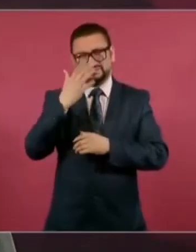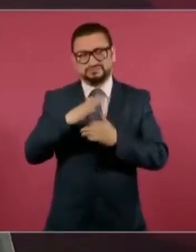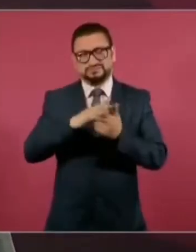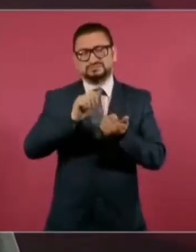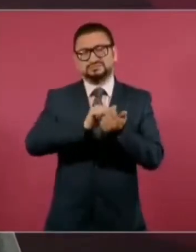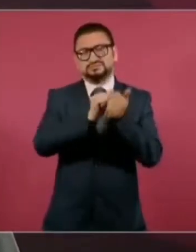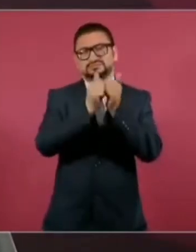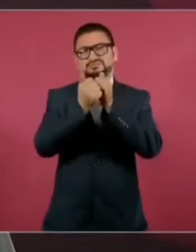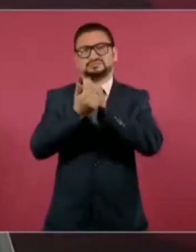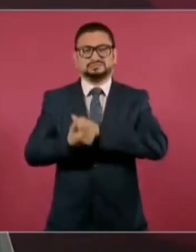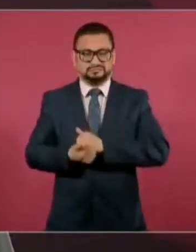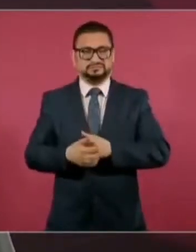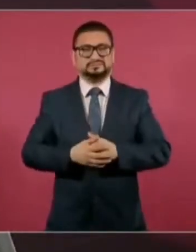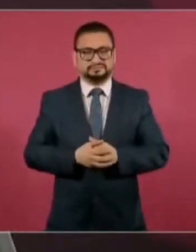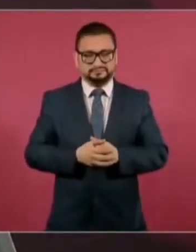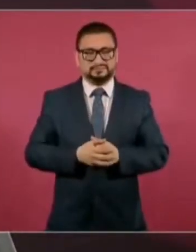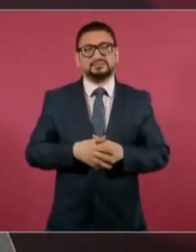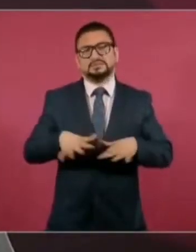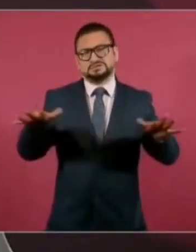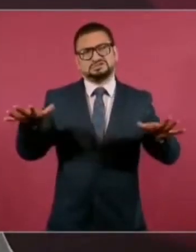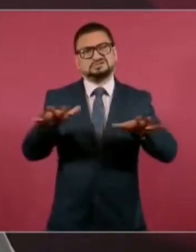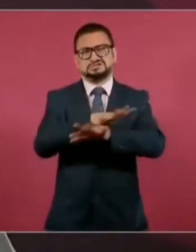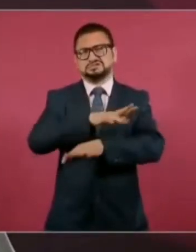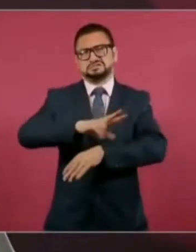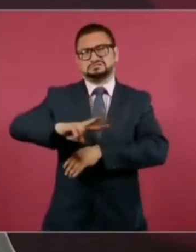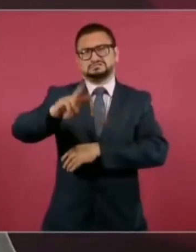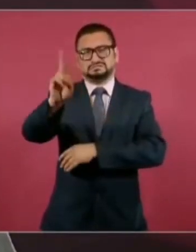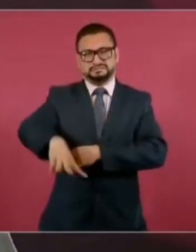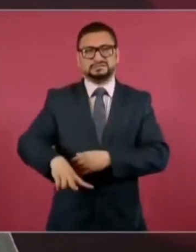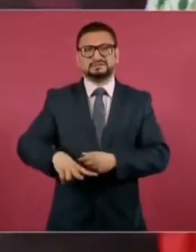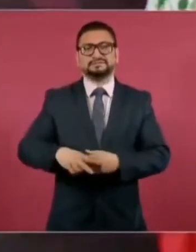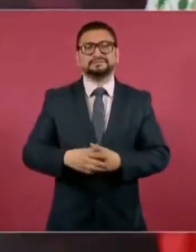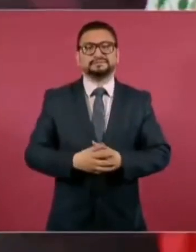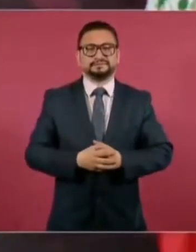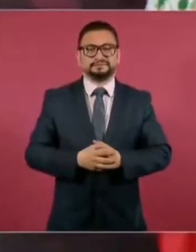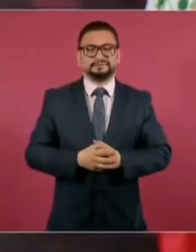en este cambio verdadero.